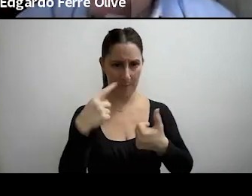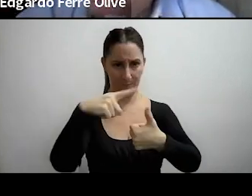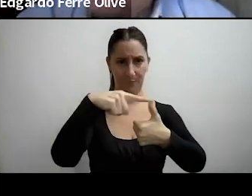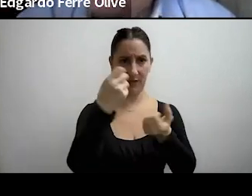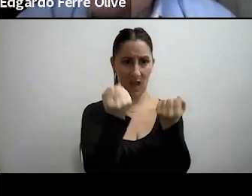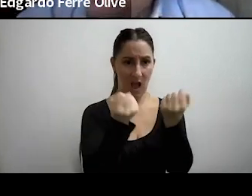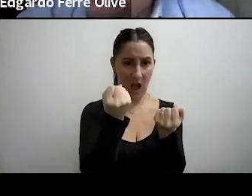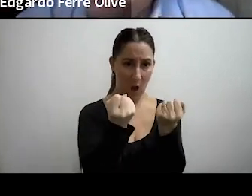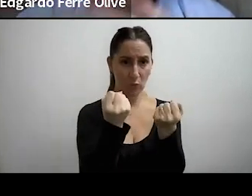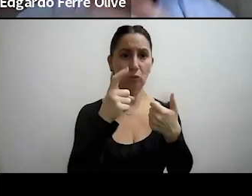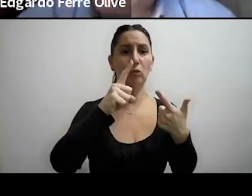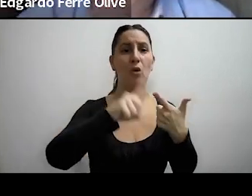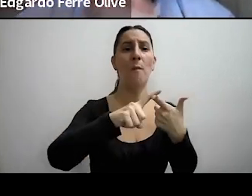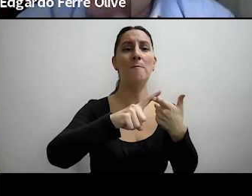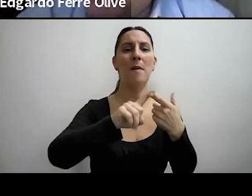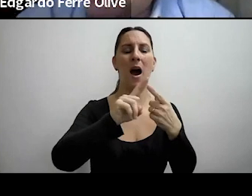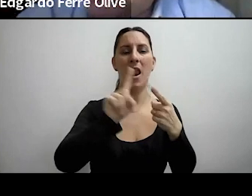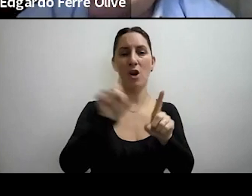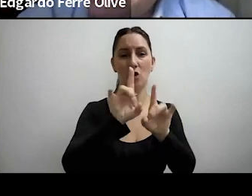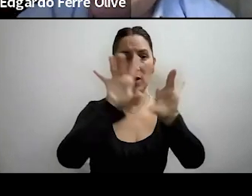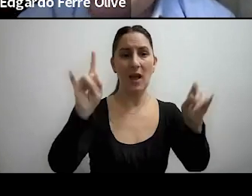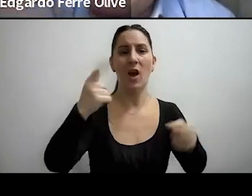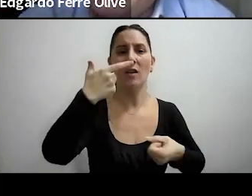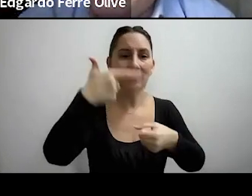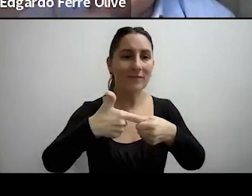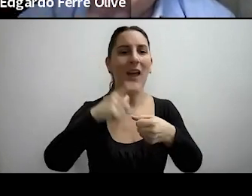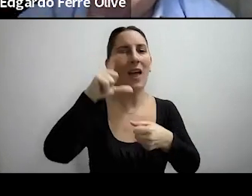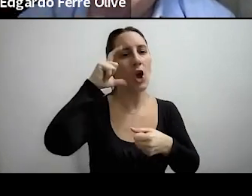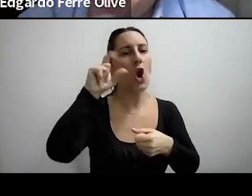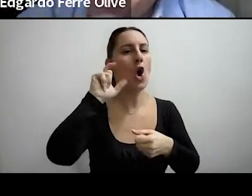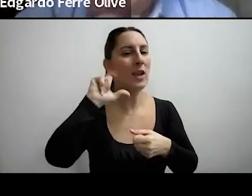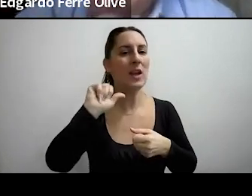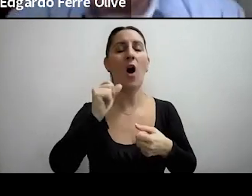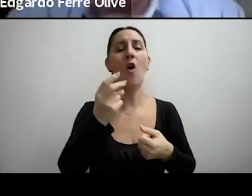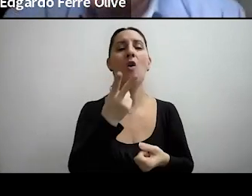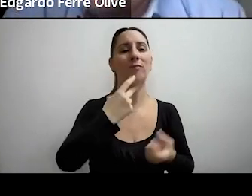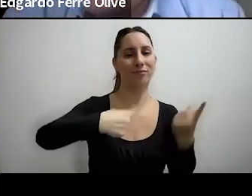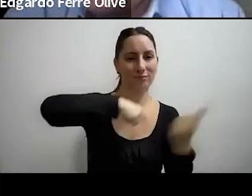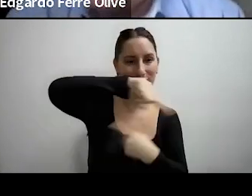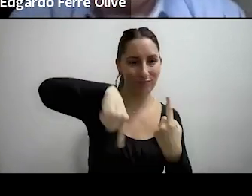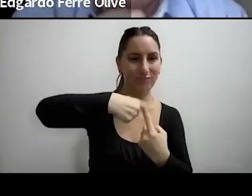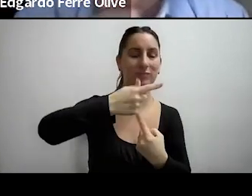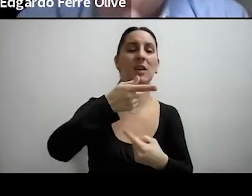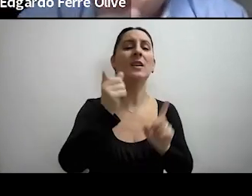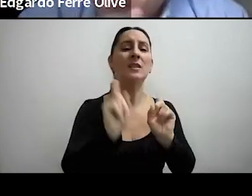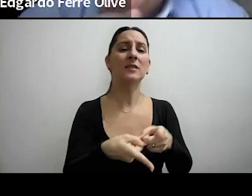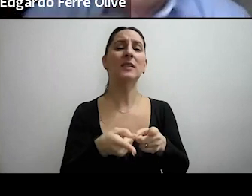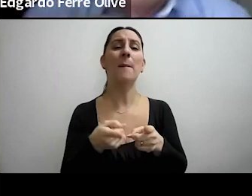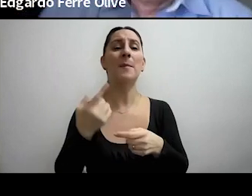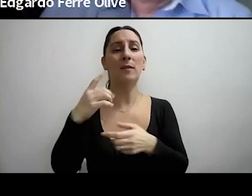puede utilizar algún producto ecológico, puede ser una nafta ecológica o puede ser energía renovable, y tener la posibilidad de que tenga un